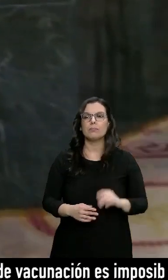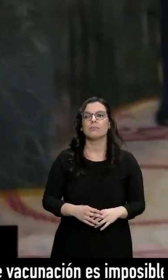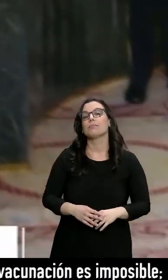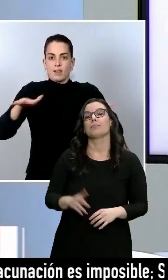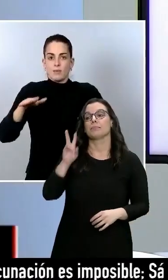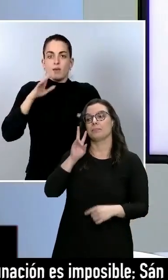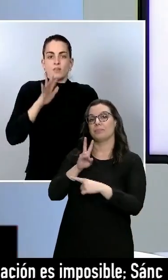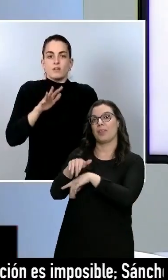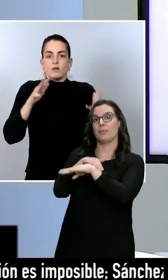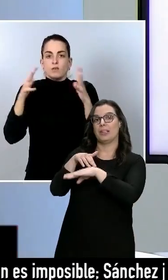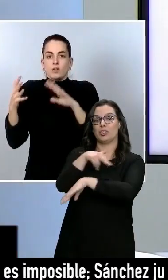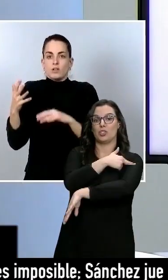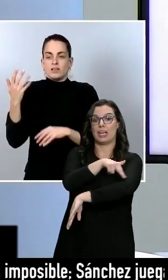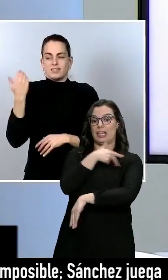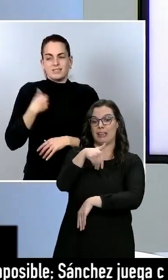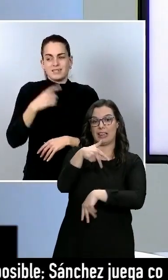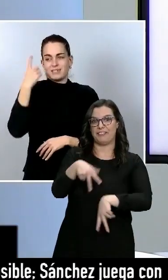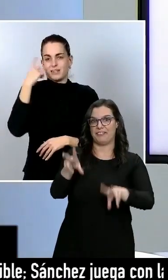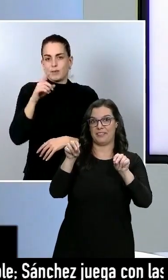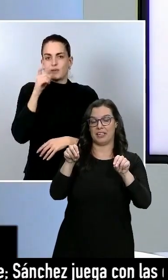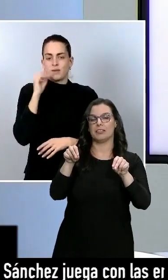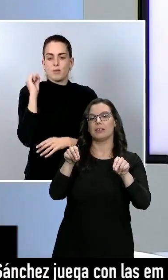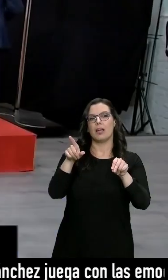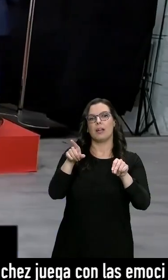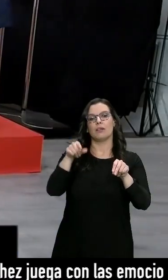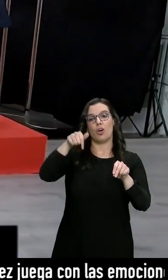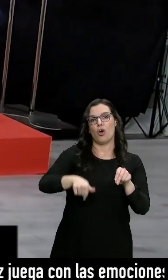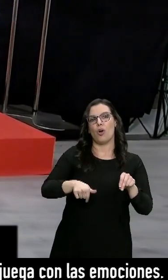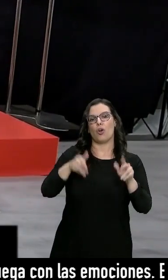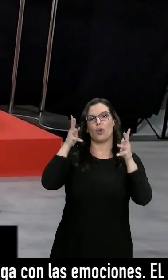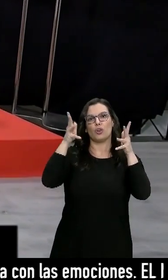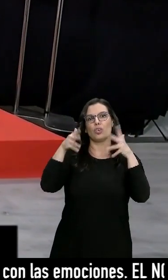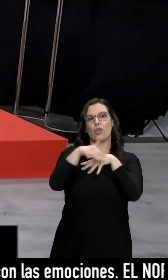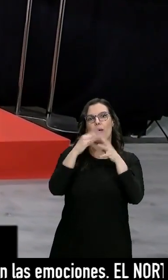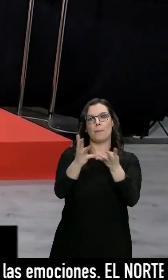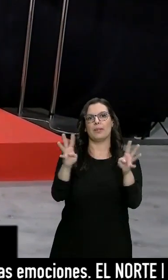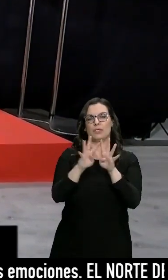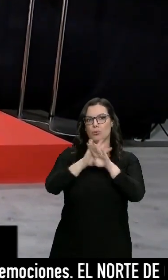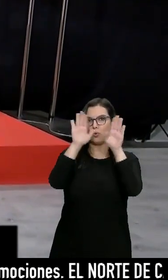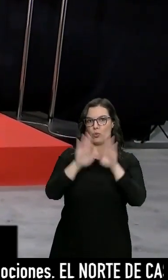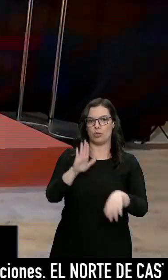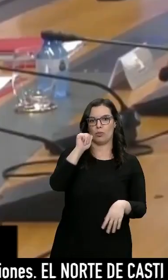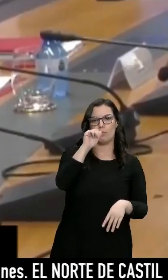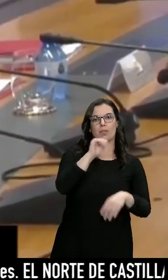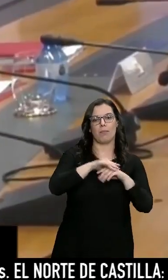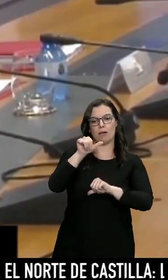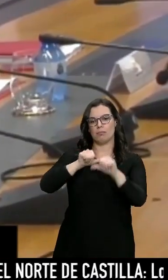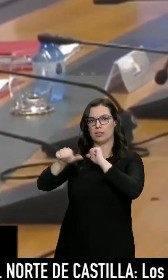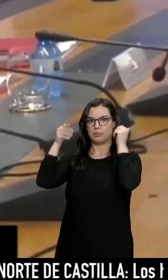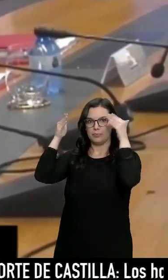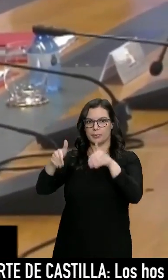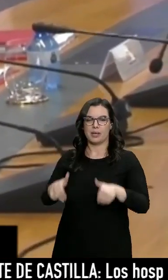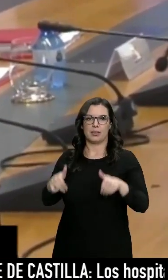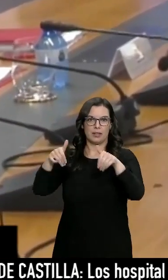Últimas horas de Salvador Illa como ministro de Sanidad. Se despide hoy en el Consejo de Ministros para poder centrarse en su candidatura